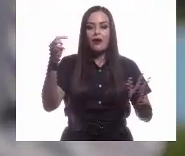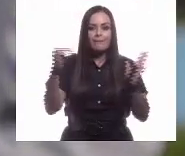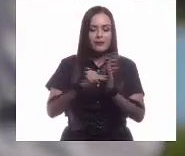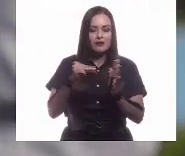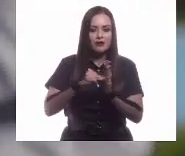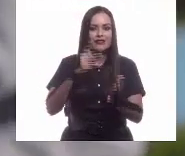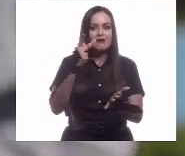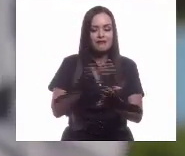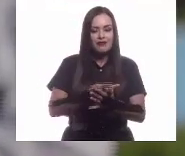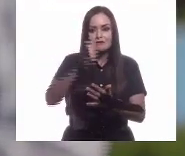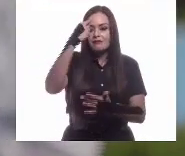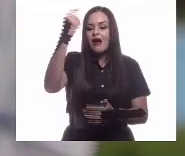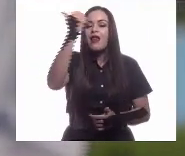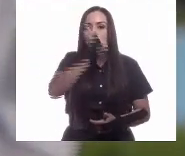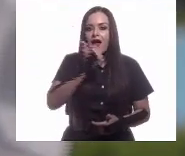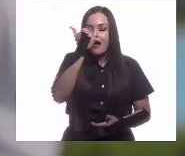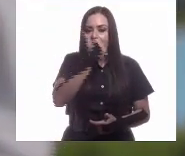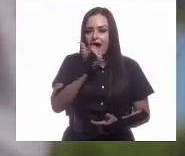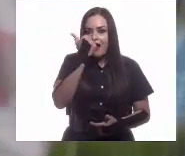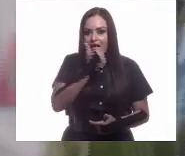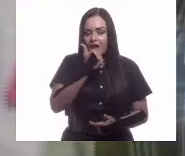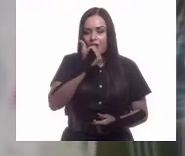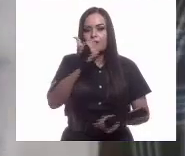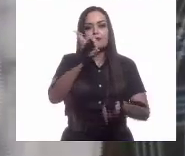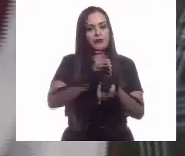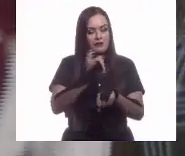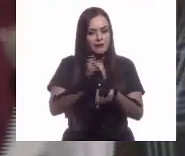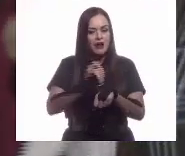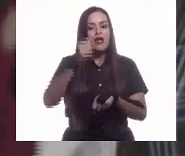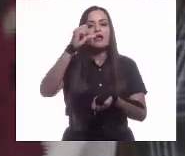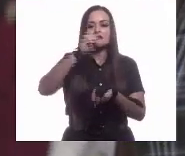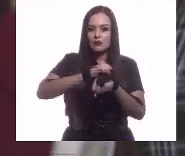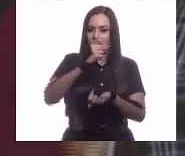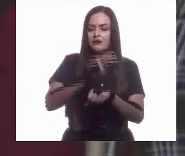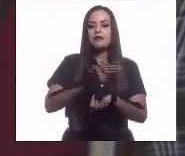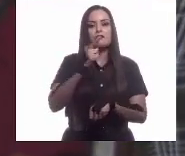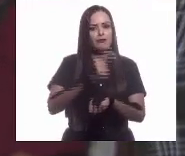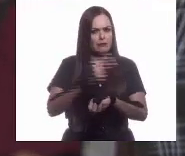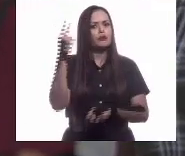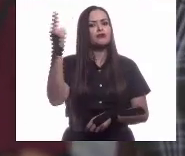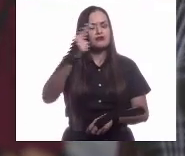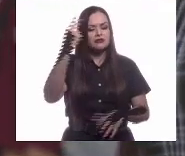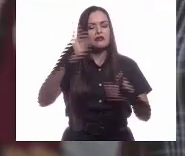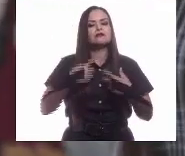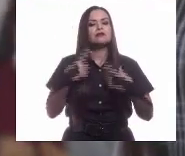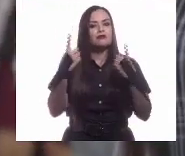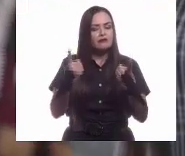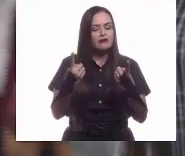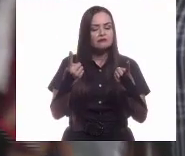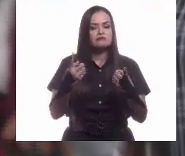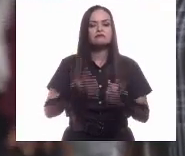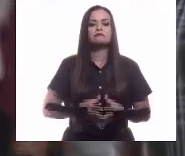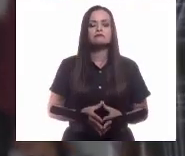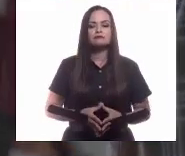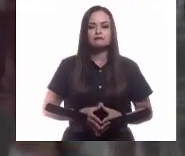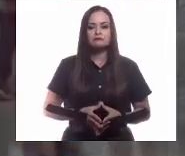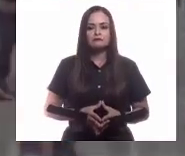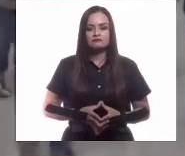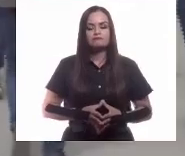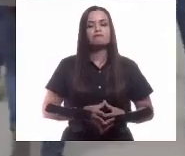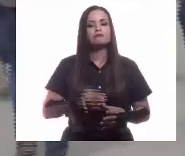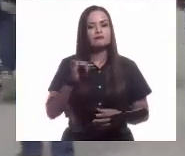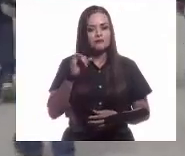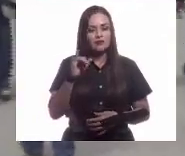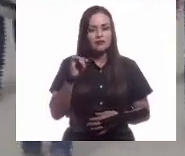para estudiantes de educación básica, de educación media superior y de superior. Además, cumpliendo un compromiso